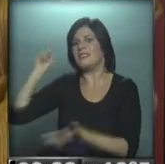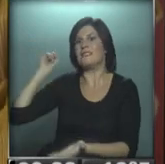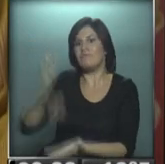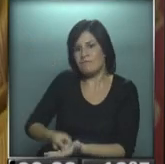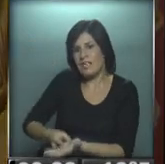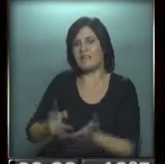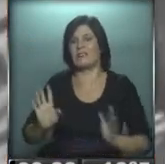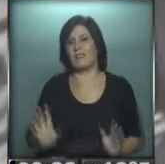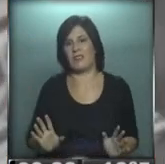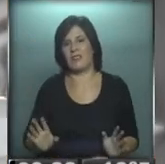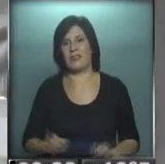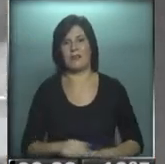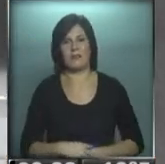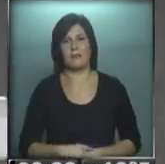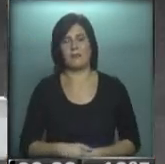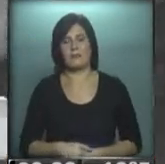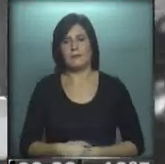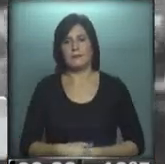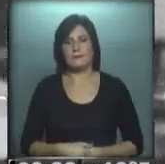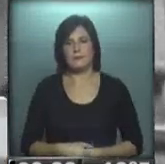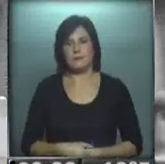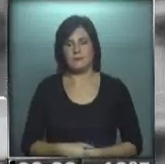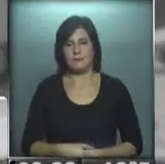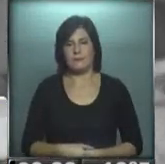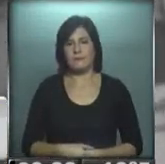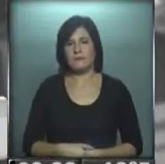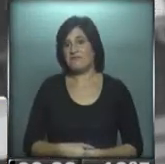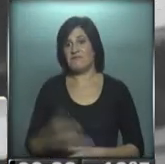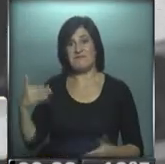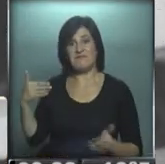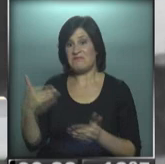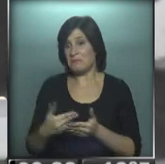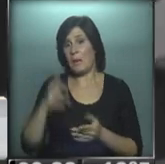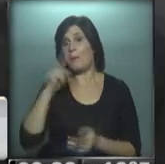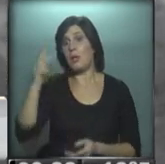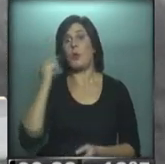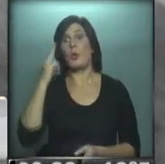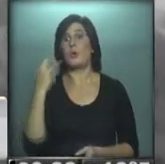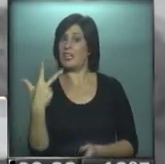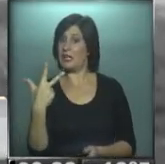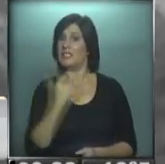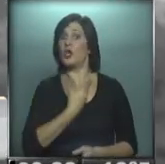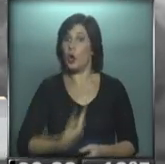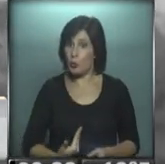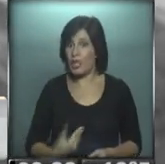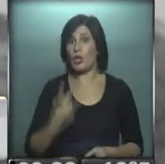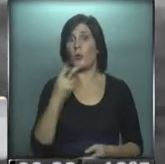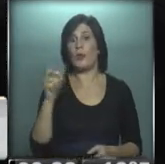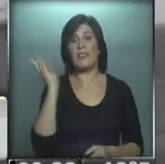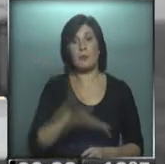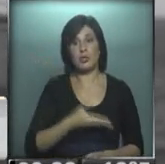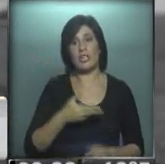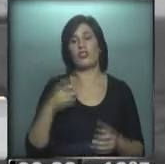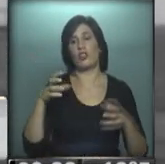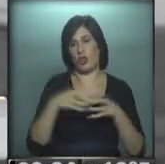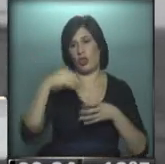digamos, en otras partes del mundo. Hasta 1993, el Estado mantenía el 20% de las acciones y la